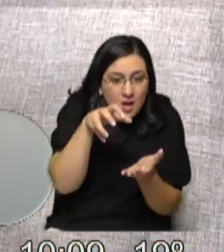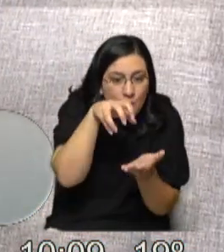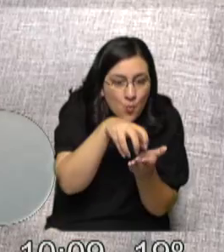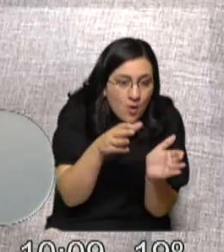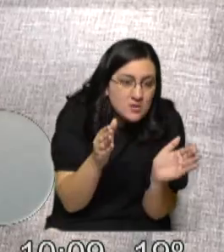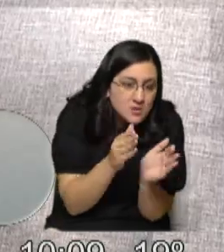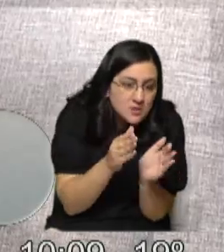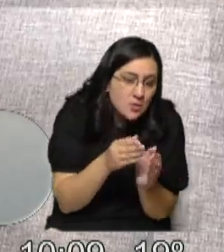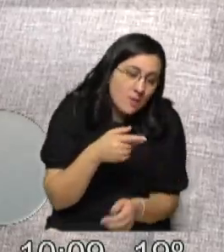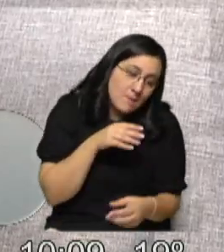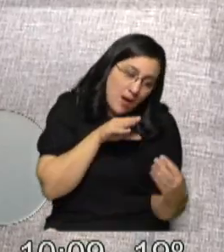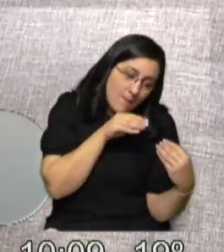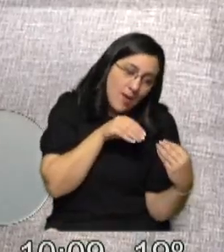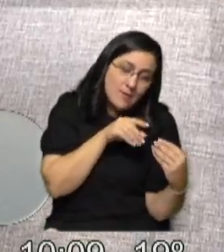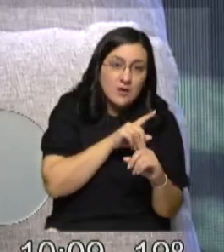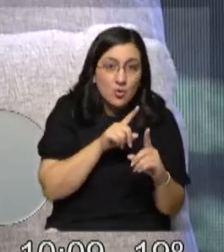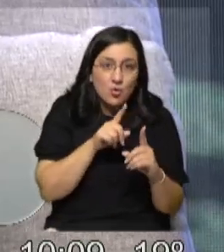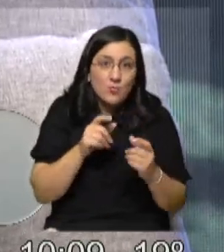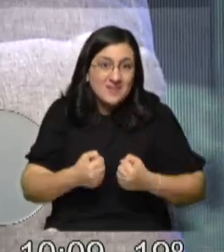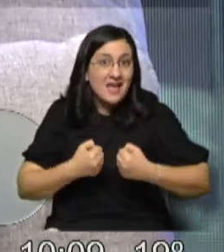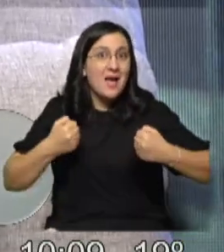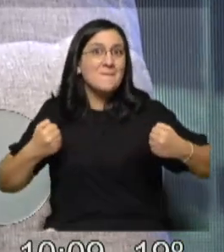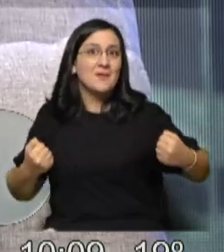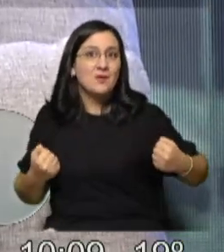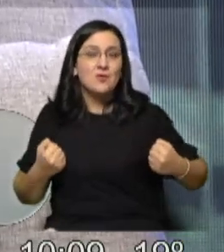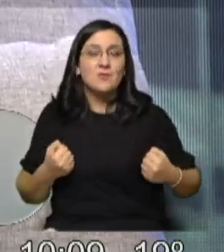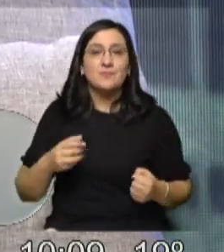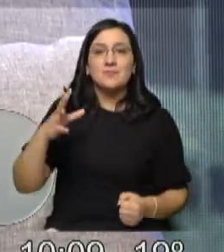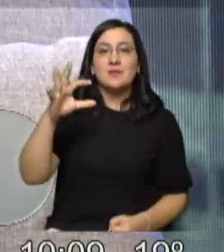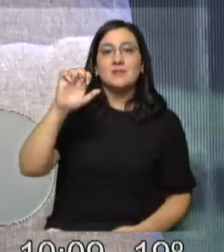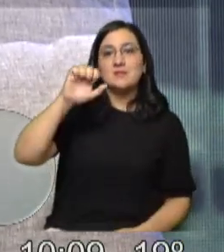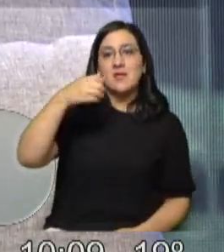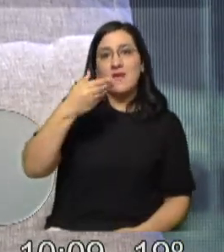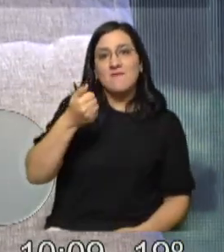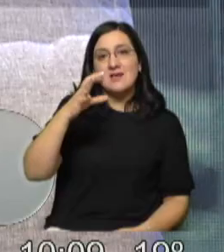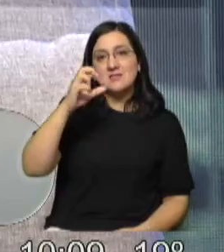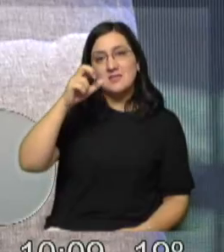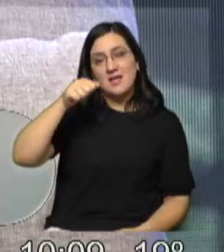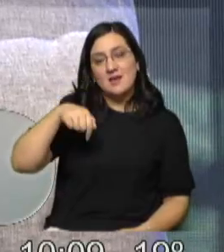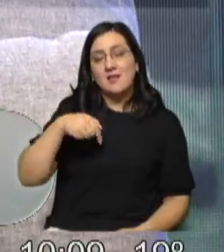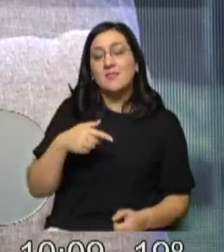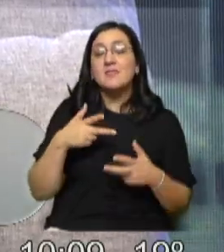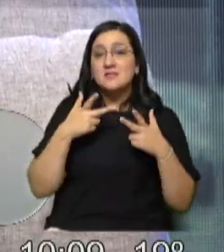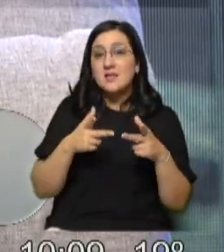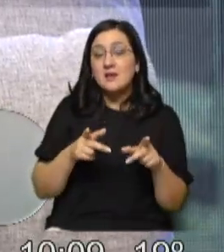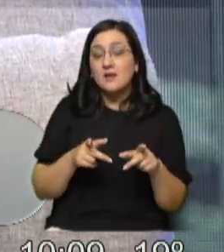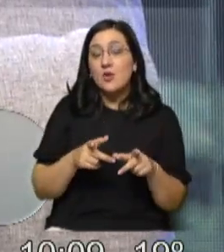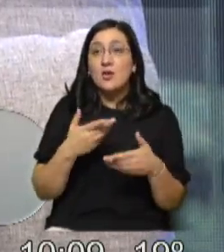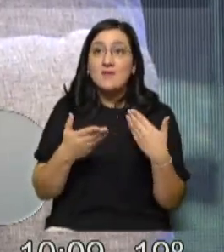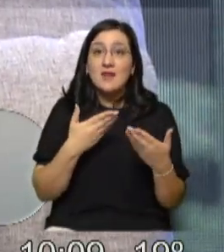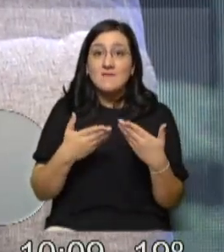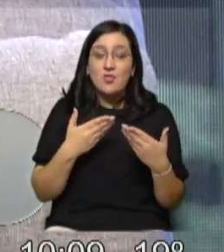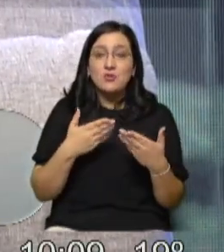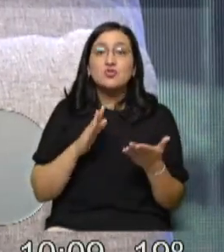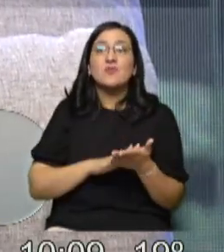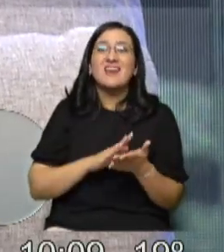abrir un poco más esto. Sí, Sebastián me decía hoy cuando en la previa de la nota que tenía que ver con lo que habían hablado en el móvil, en eso de la